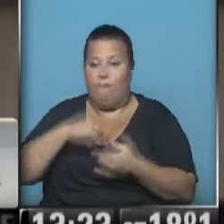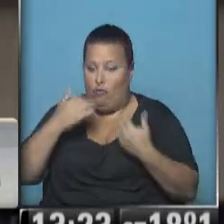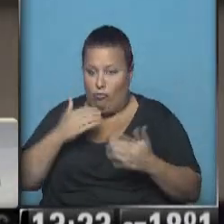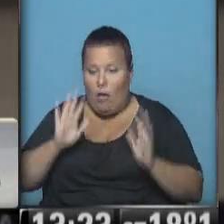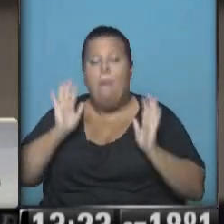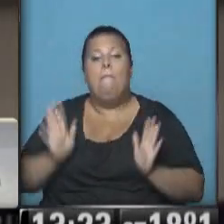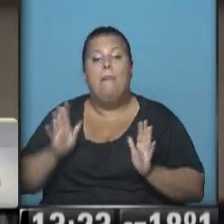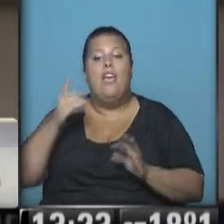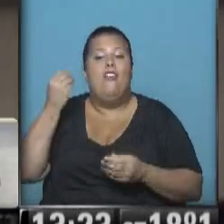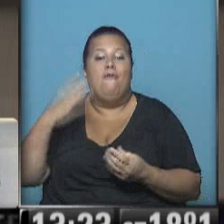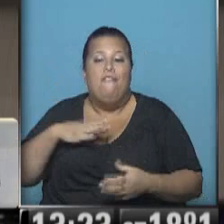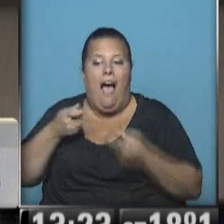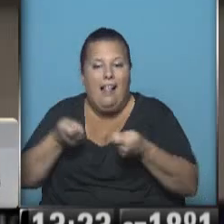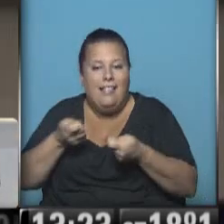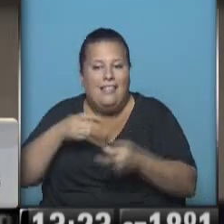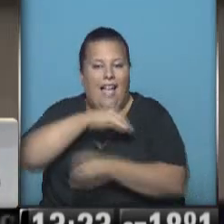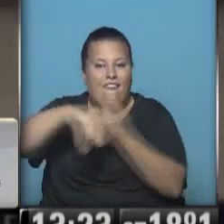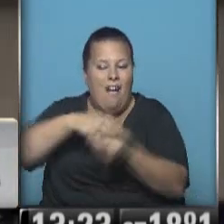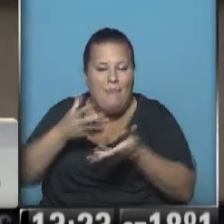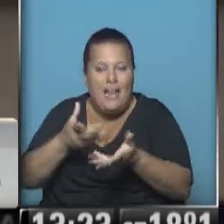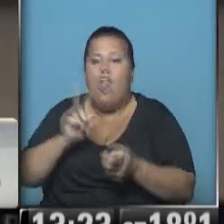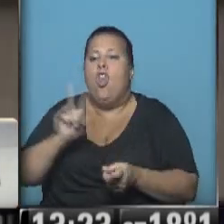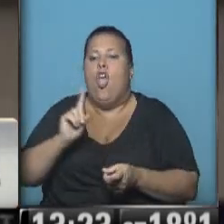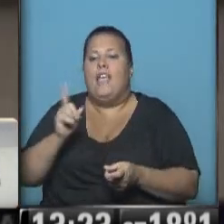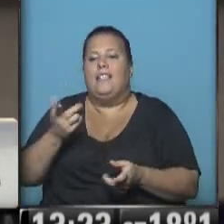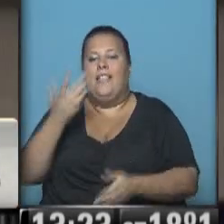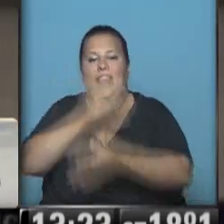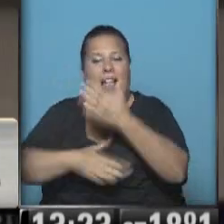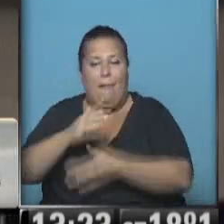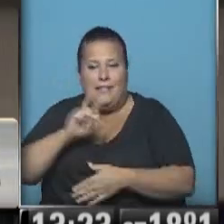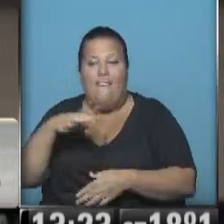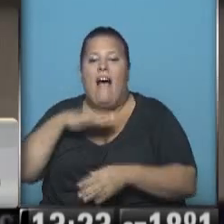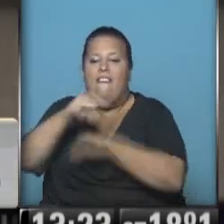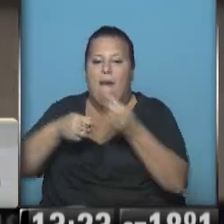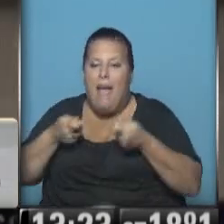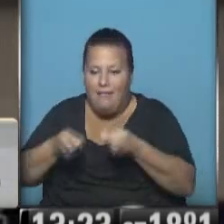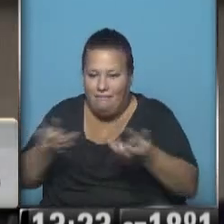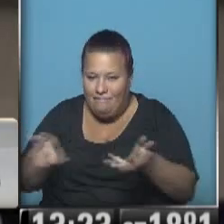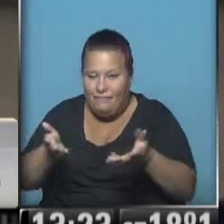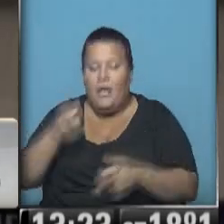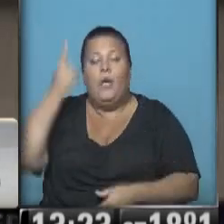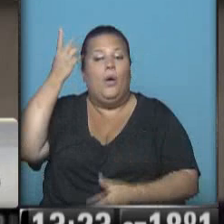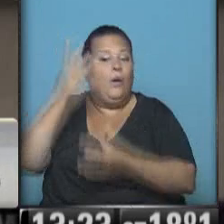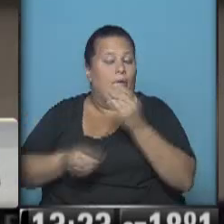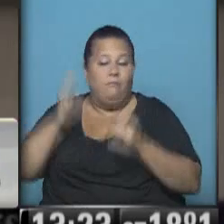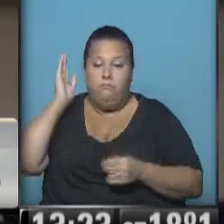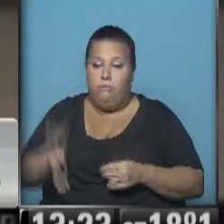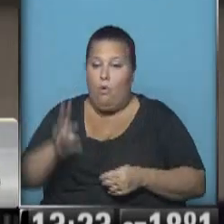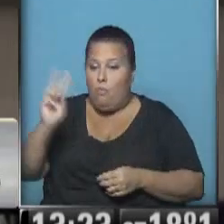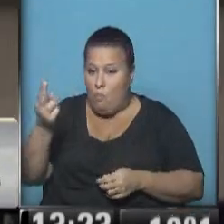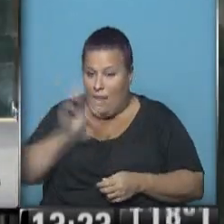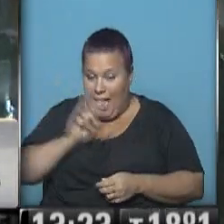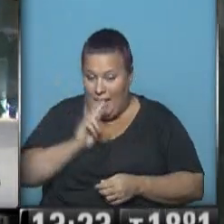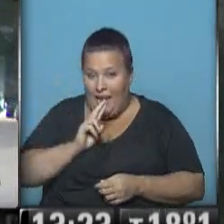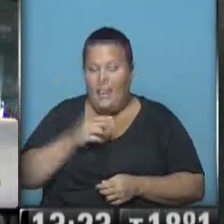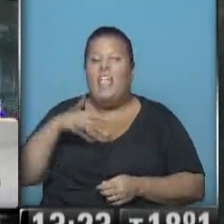pero viene de la falta de estímulo del entorno no de eh la discapacidad misma Ahora el golpe fatal eh a